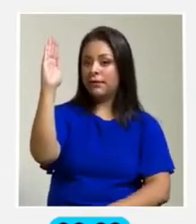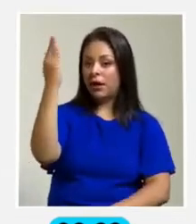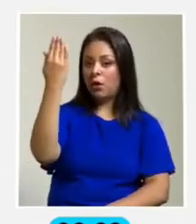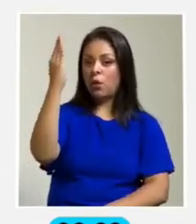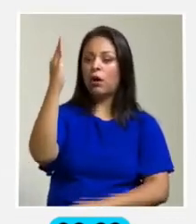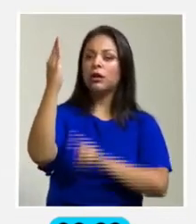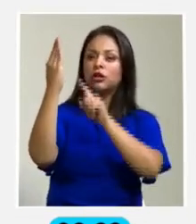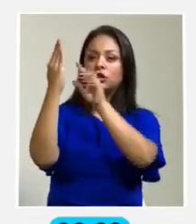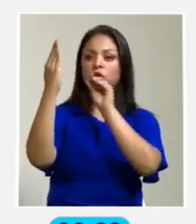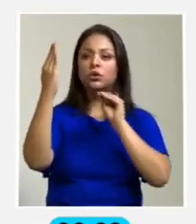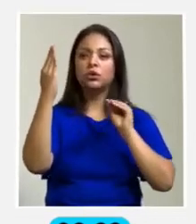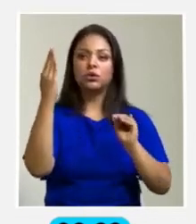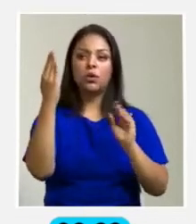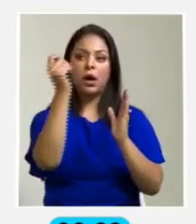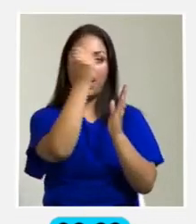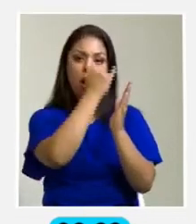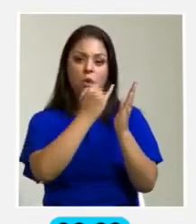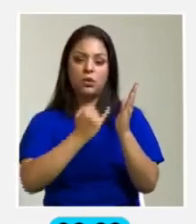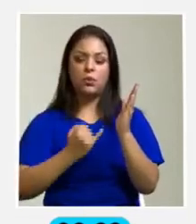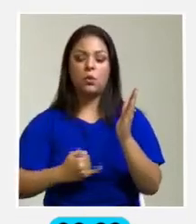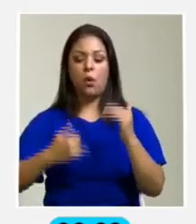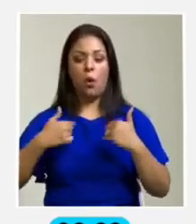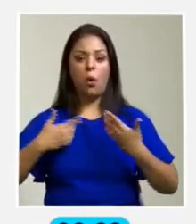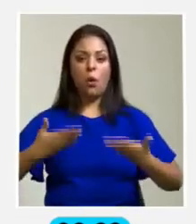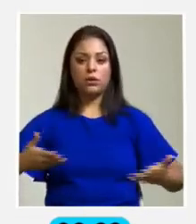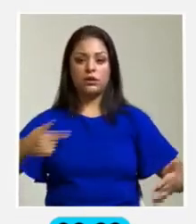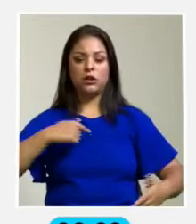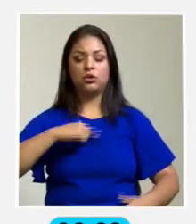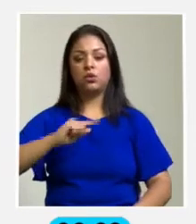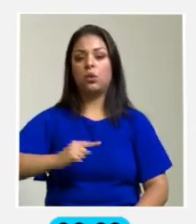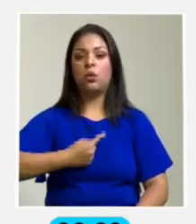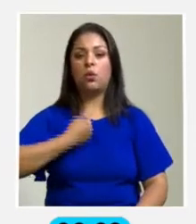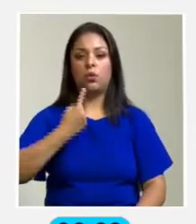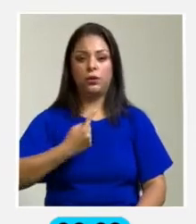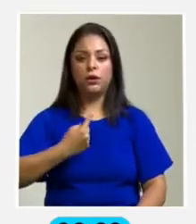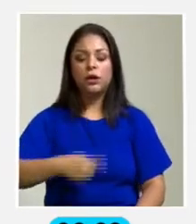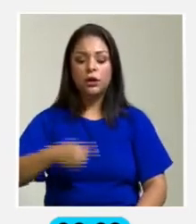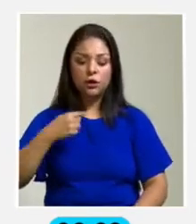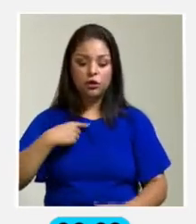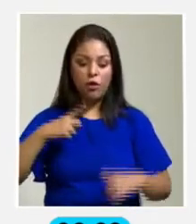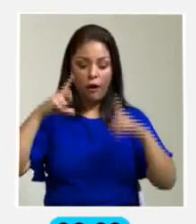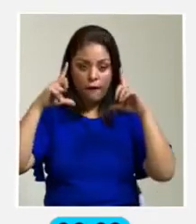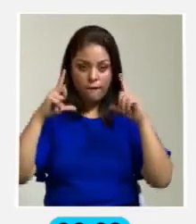hacen una persona única. Tómale una fotografía y